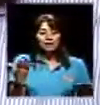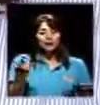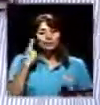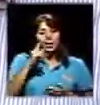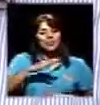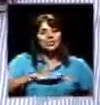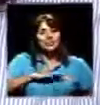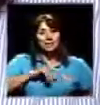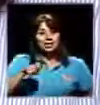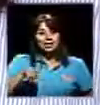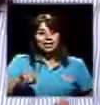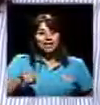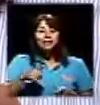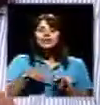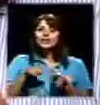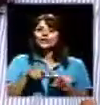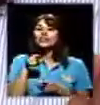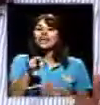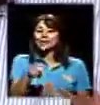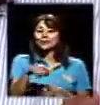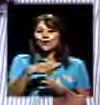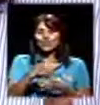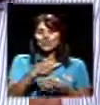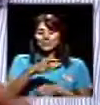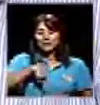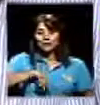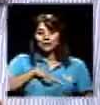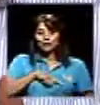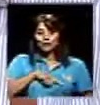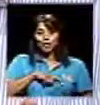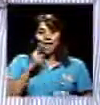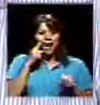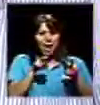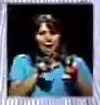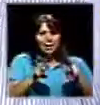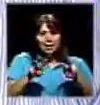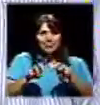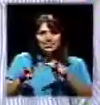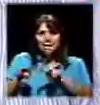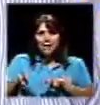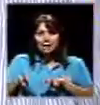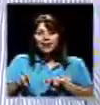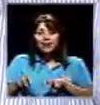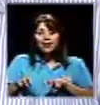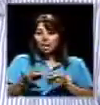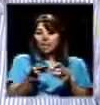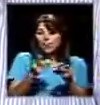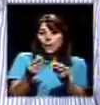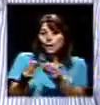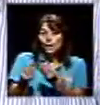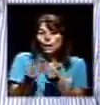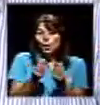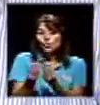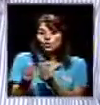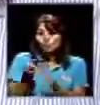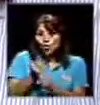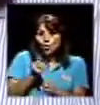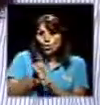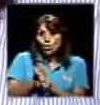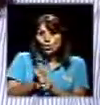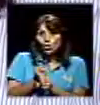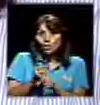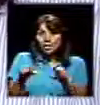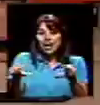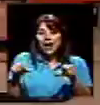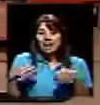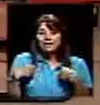necesidades. Y entonces eso fue lo que hicimos, analizar cuánto más podemos aumentar la producción de las áreas